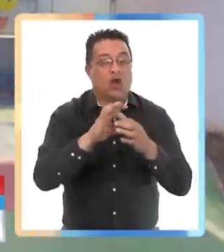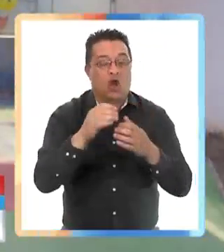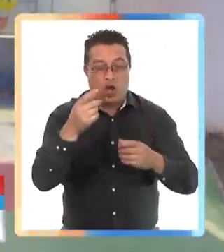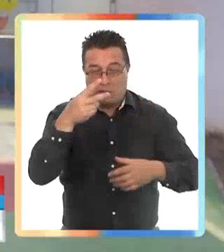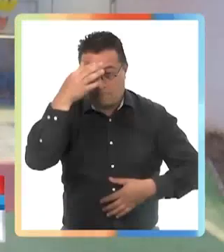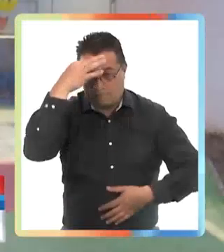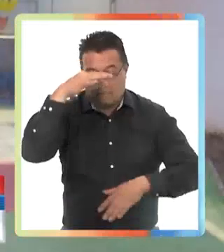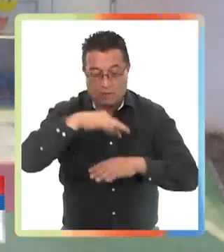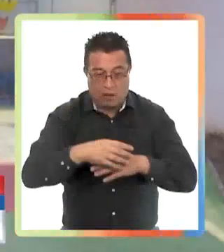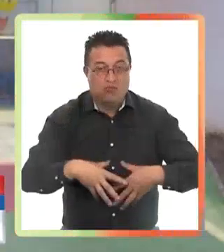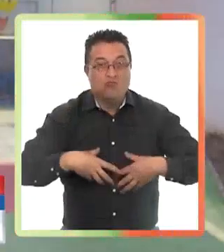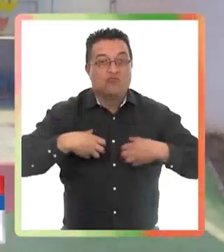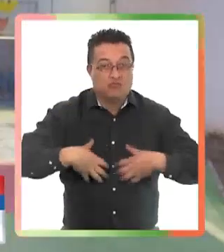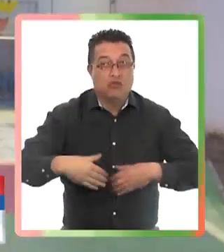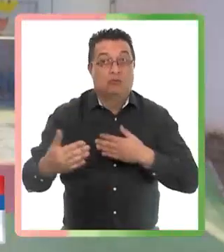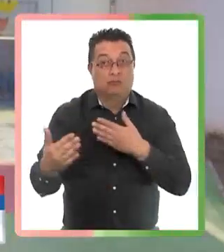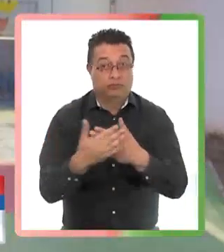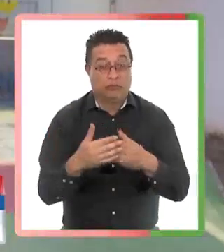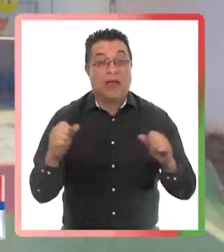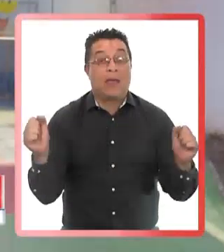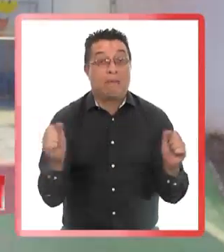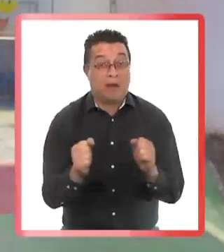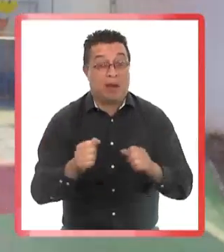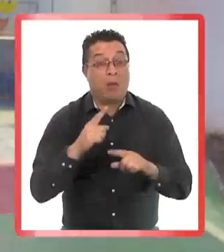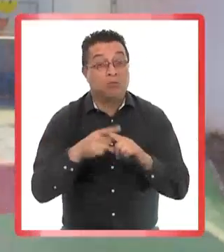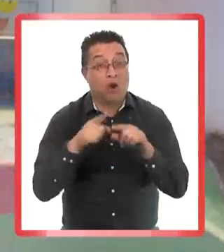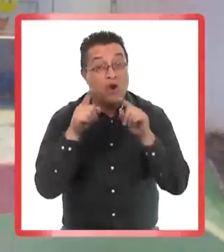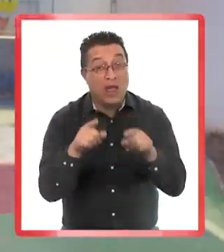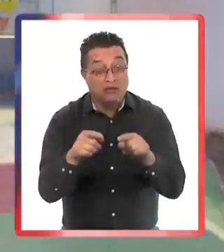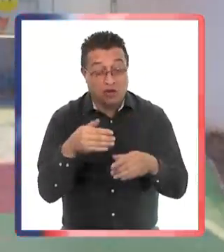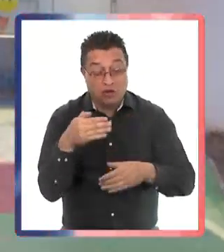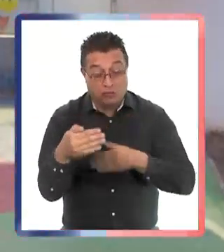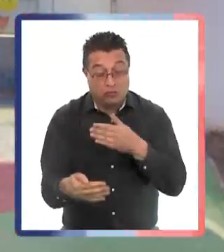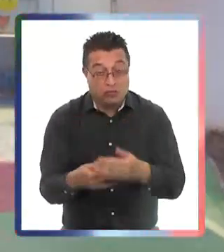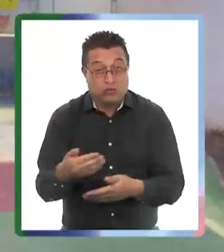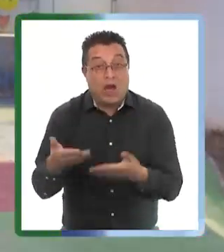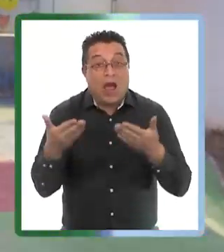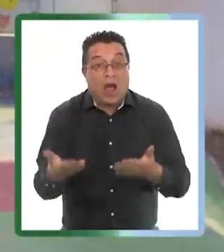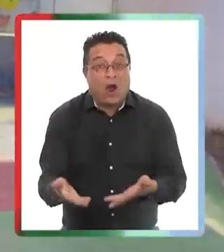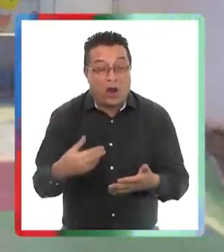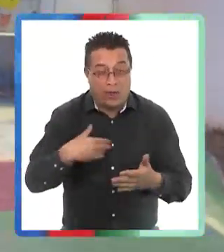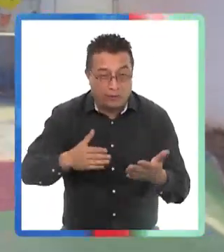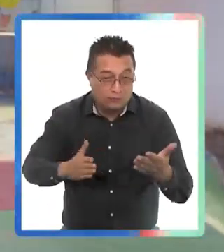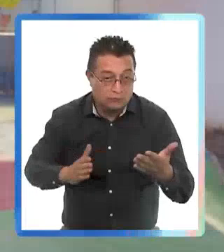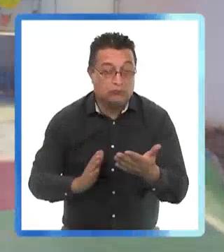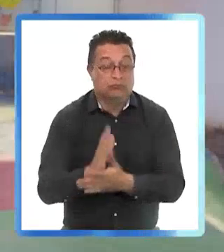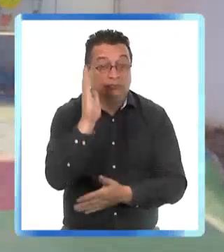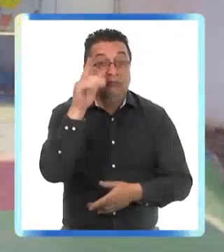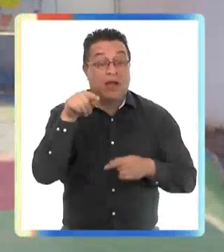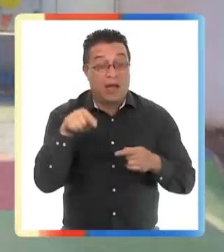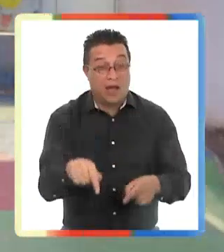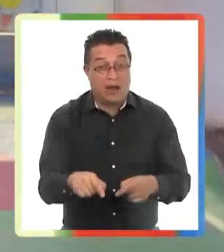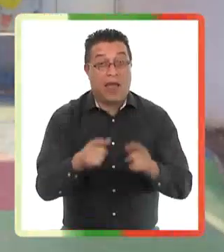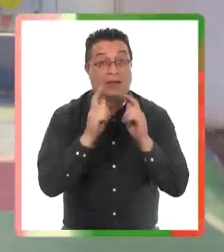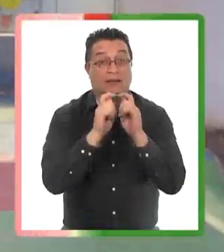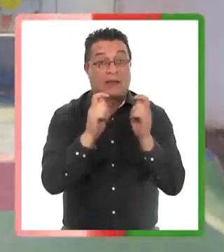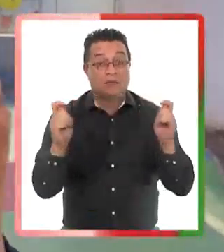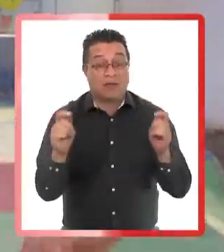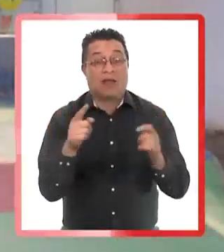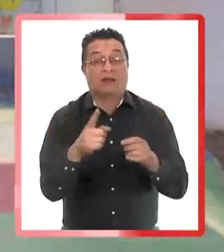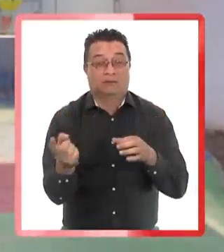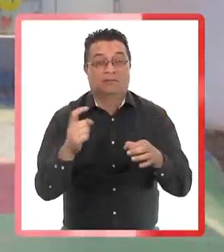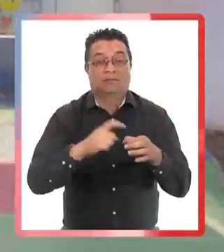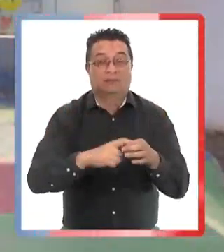que tienen más riesgo de sufrir enfermedades respiratorias considerando el invierno. Por lo tanto, este proceso que estamos realizando aquí, o el lanzamiento,